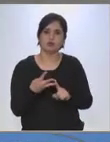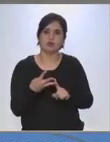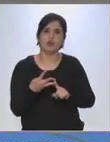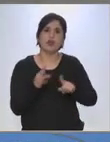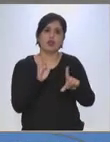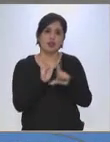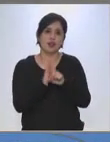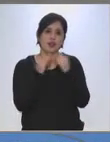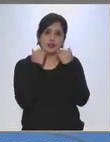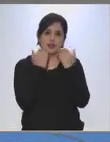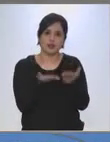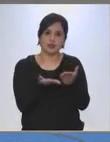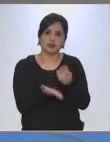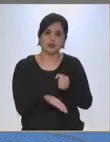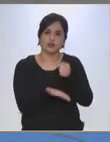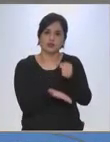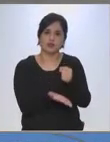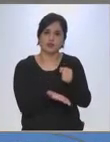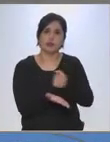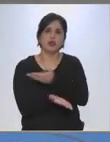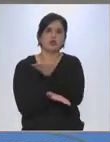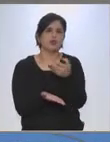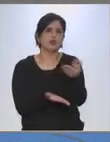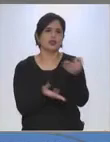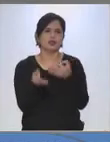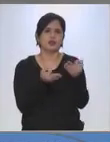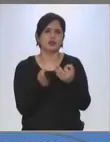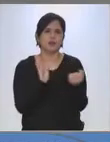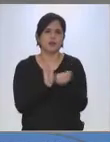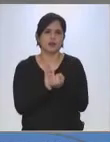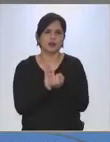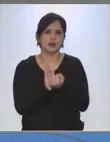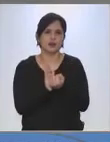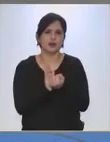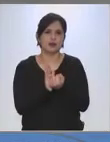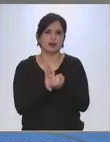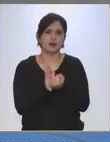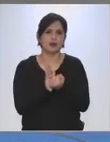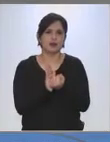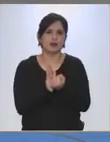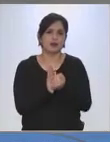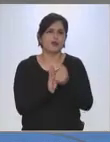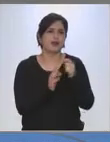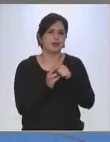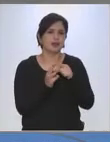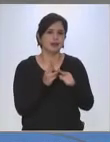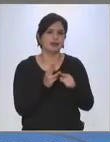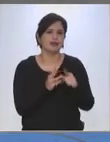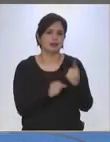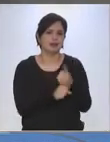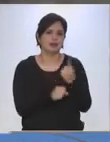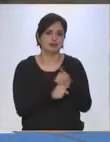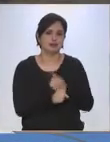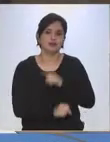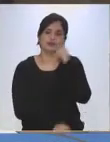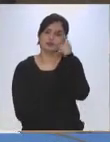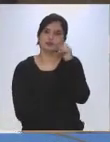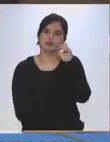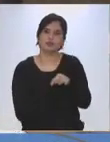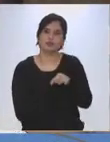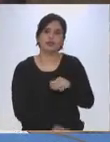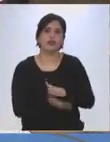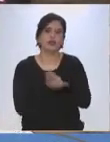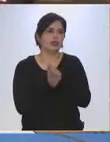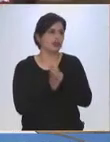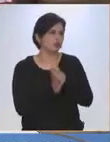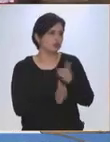de la ley de donaciones y ustedes ponían acento e iniciativa en esas discusiones sé que todos nuestros